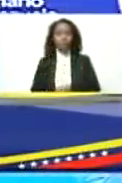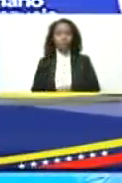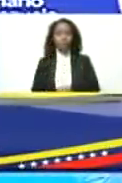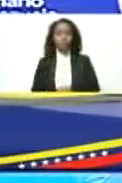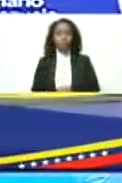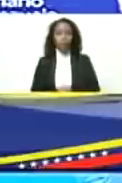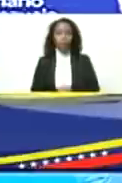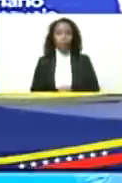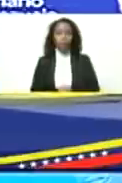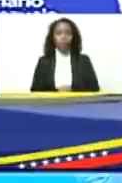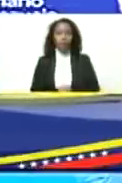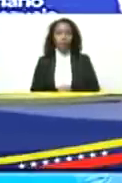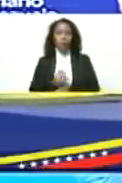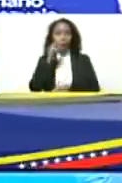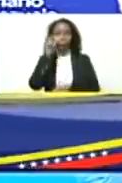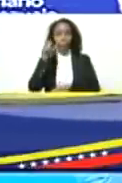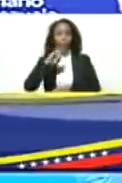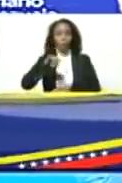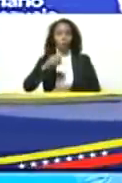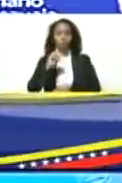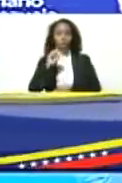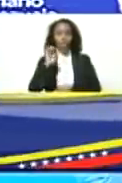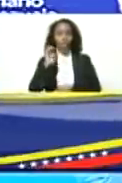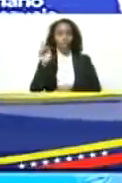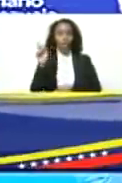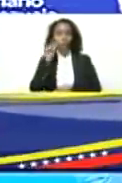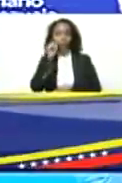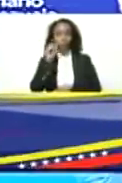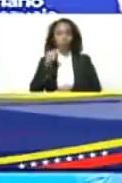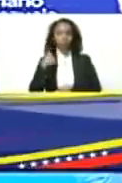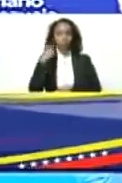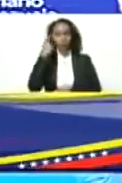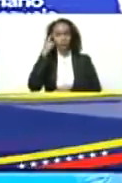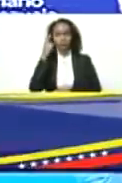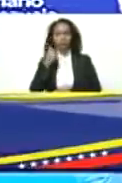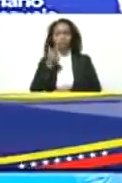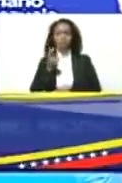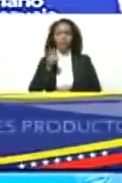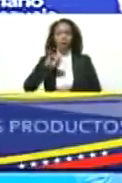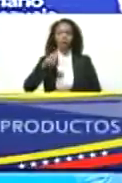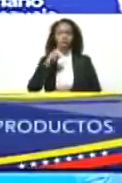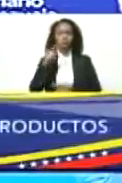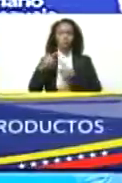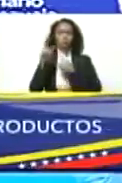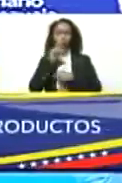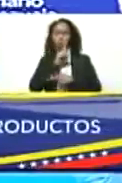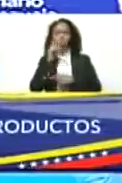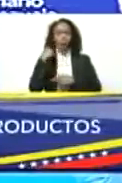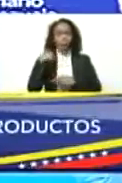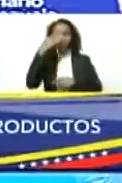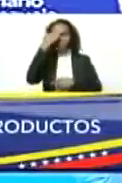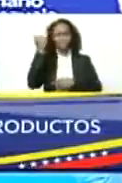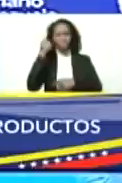José Isoldi. No le decíamos José, le decíamos otro nombre que se me olvida